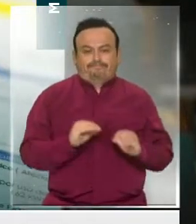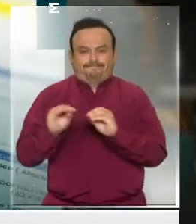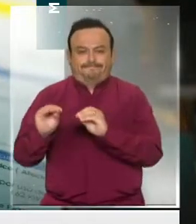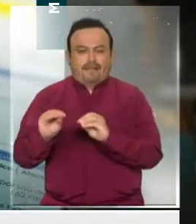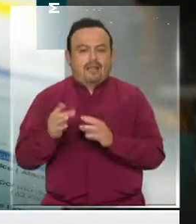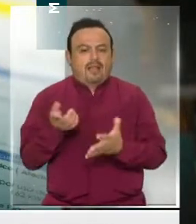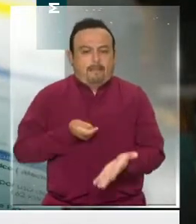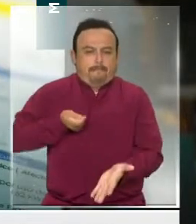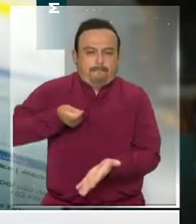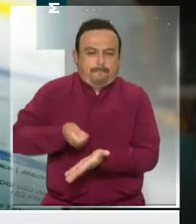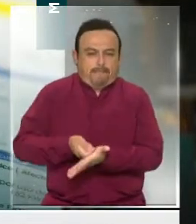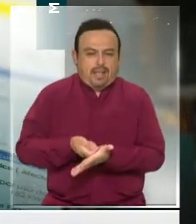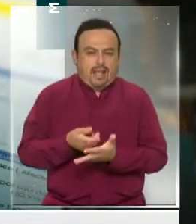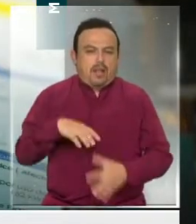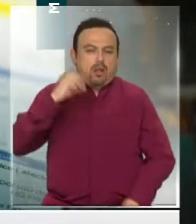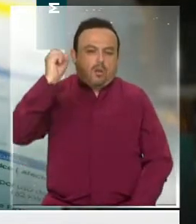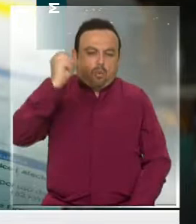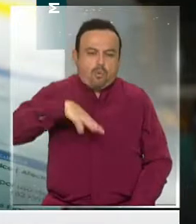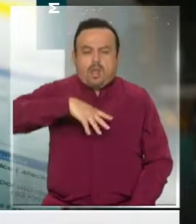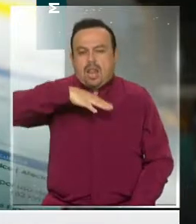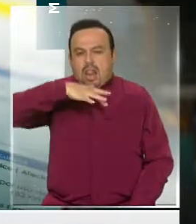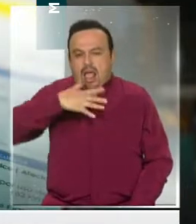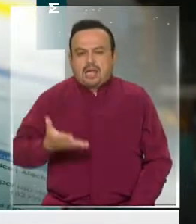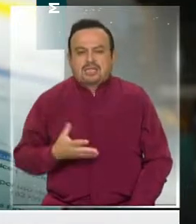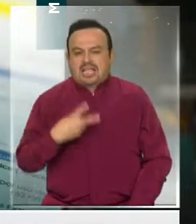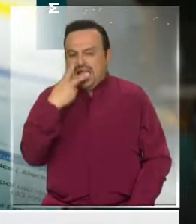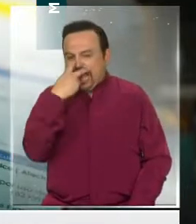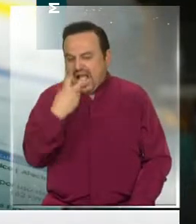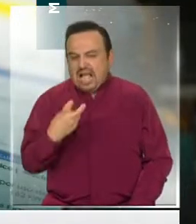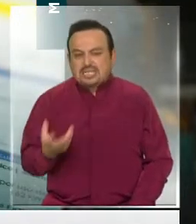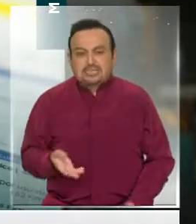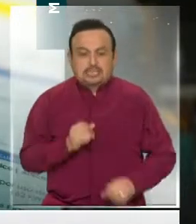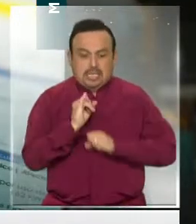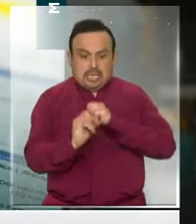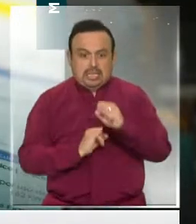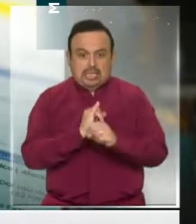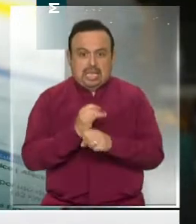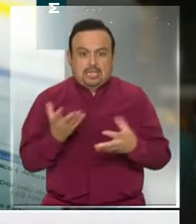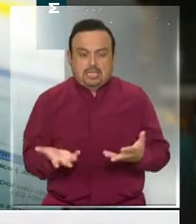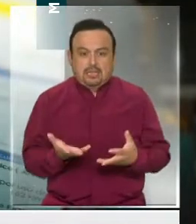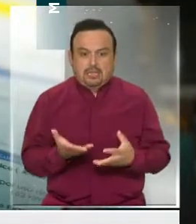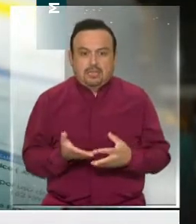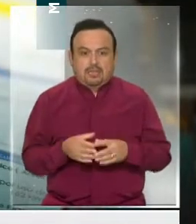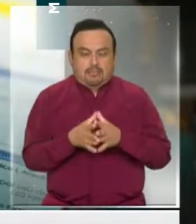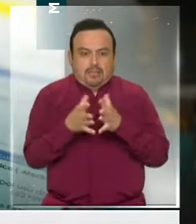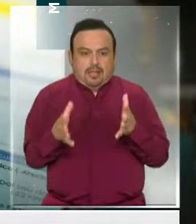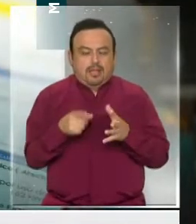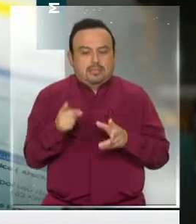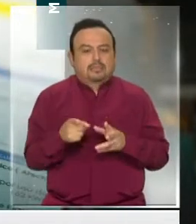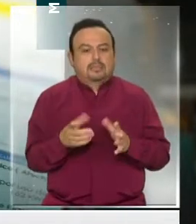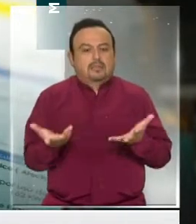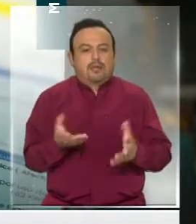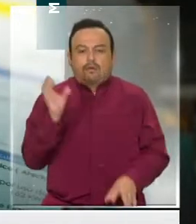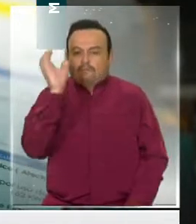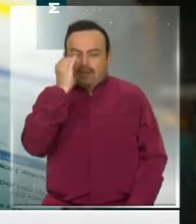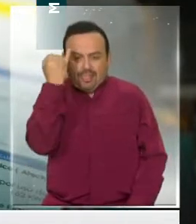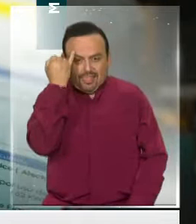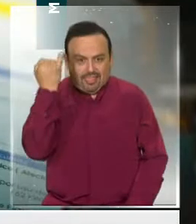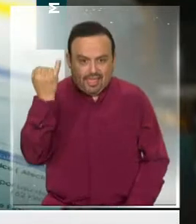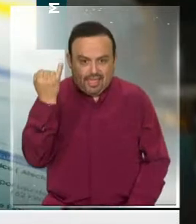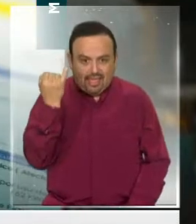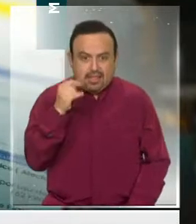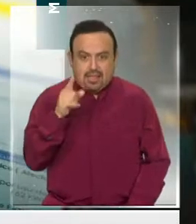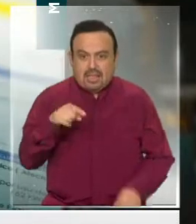la cancelación de la luz, el agua, el gas, incluso Internet, y particularmente Internet, es lo que busca una iniciativa que